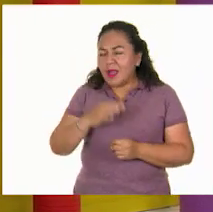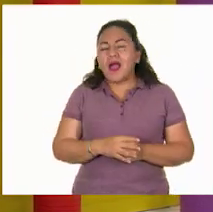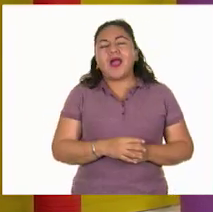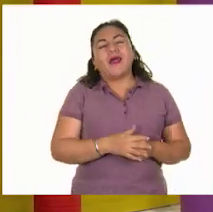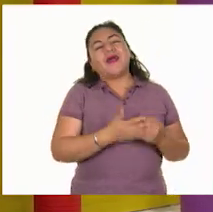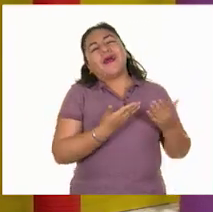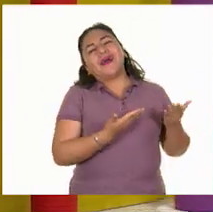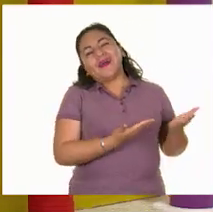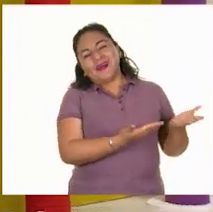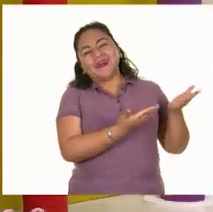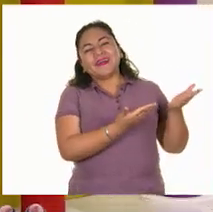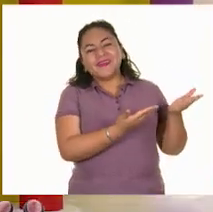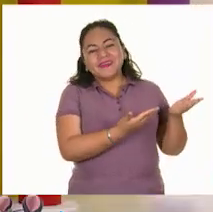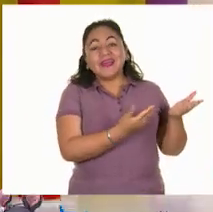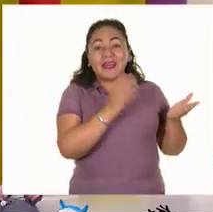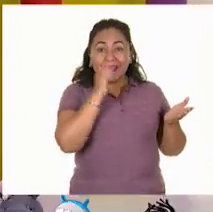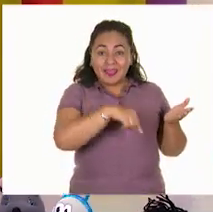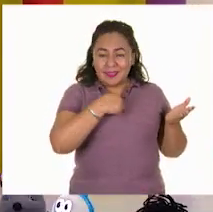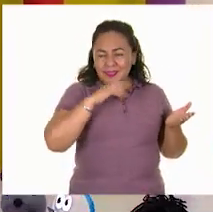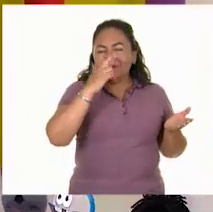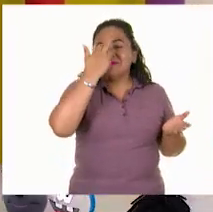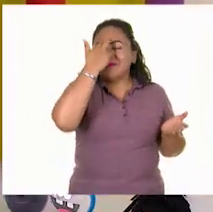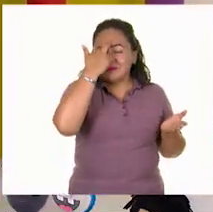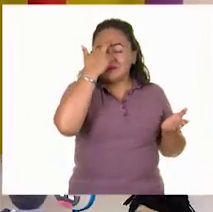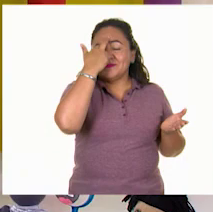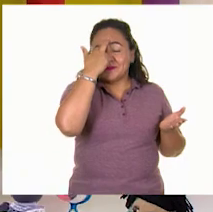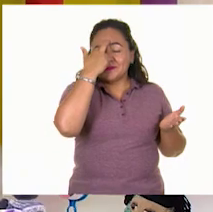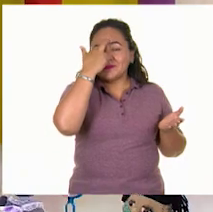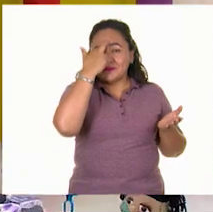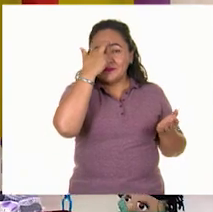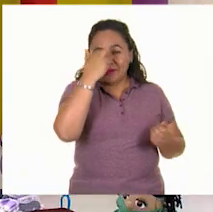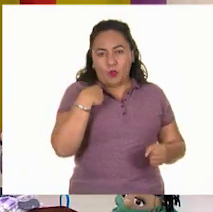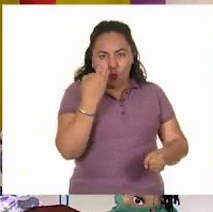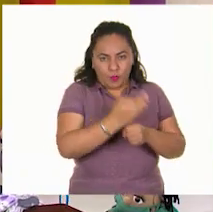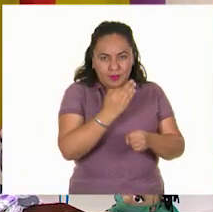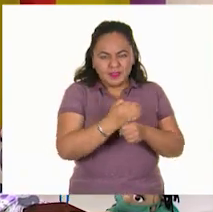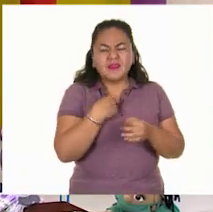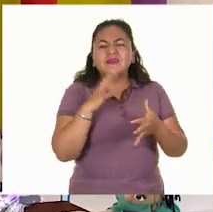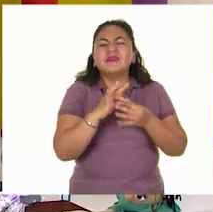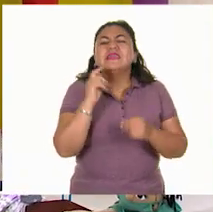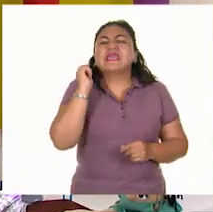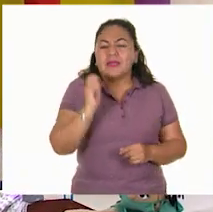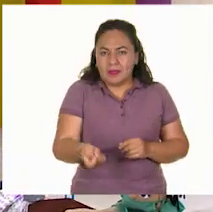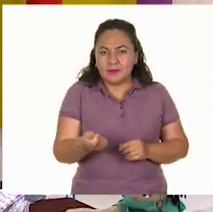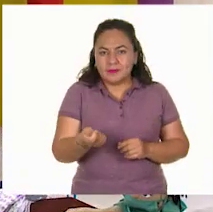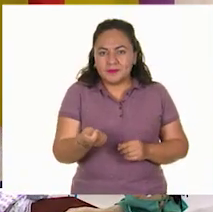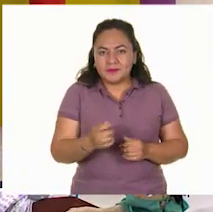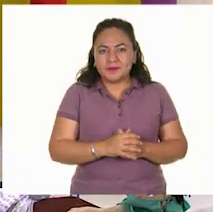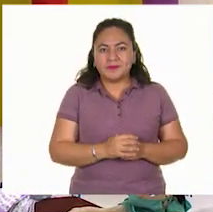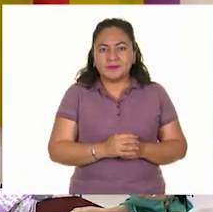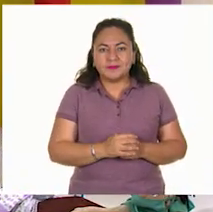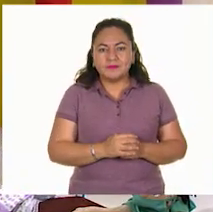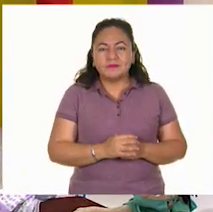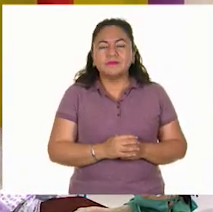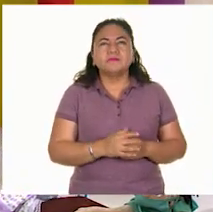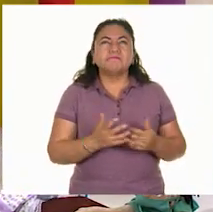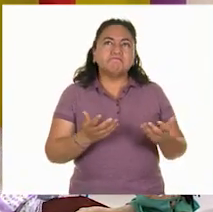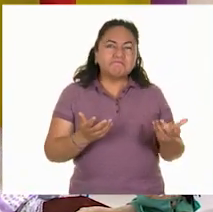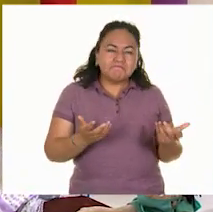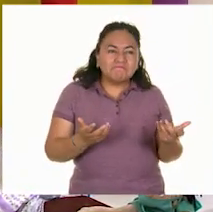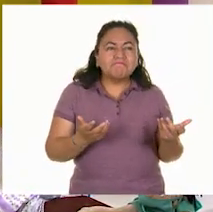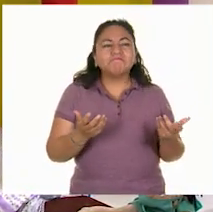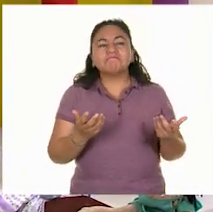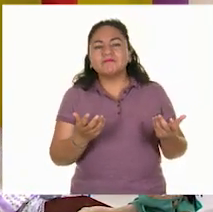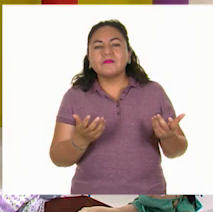Ah, pues mira, lo recuerdo muy bien y voy a decirles de qué se trata. A ver. Es